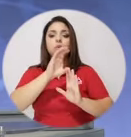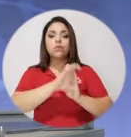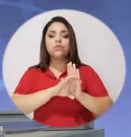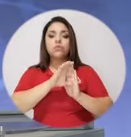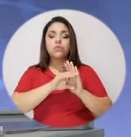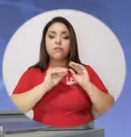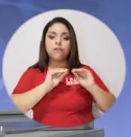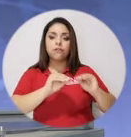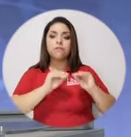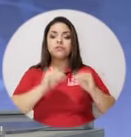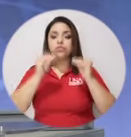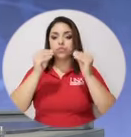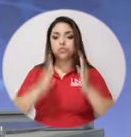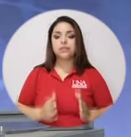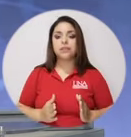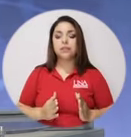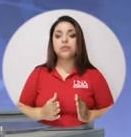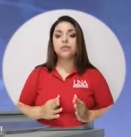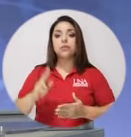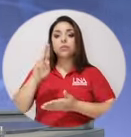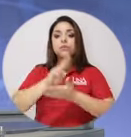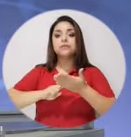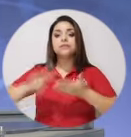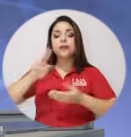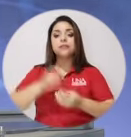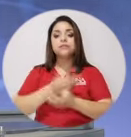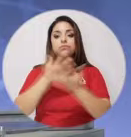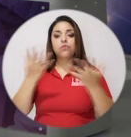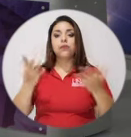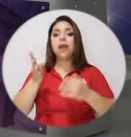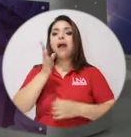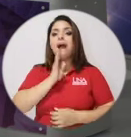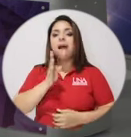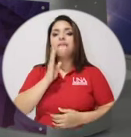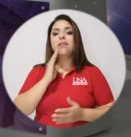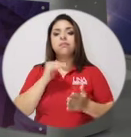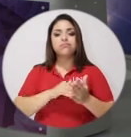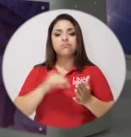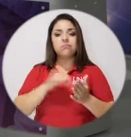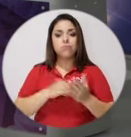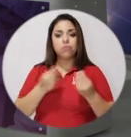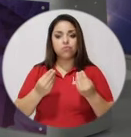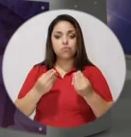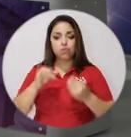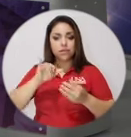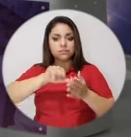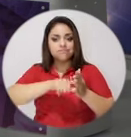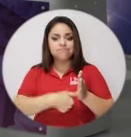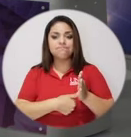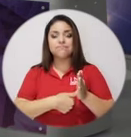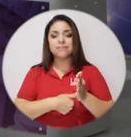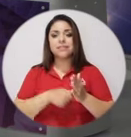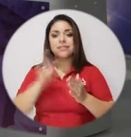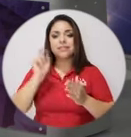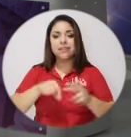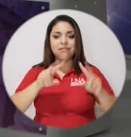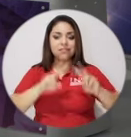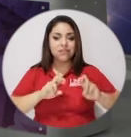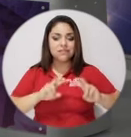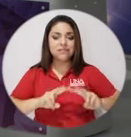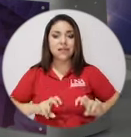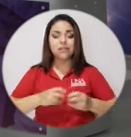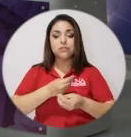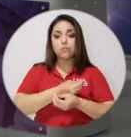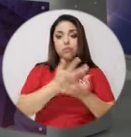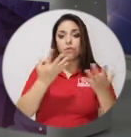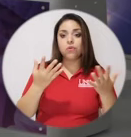formación docente. Las universidades públicas han insistido mucho en ese punto, ¿verdad?, de que debe revisarse tanto en lo público como en